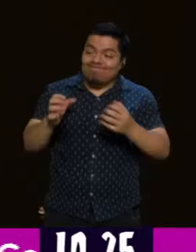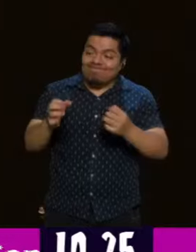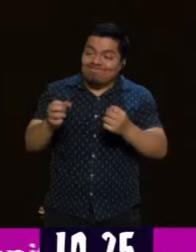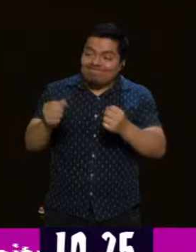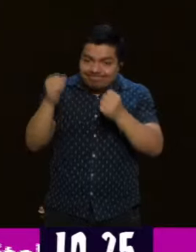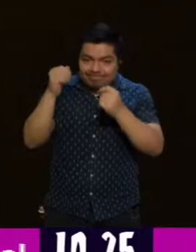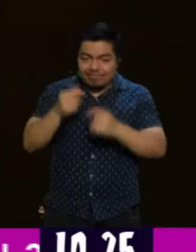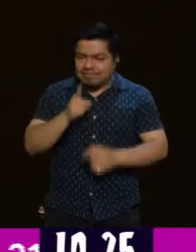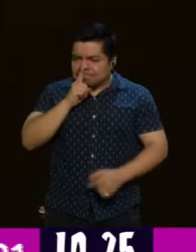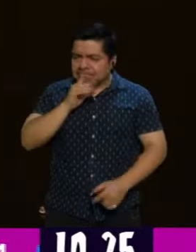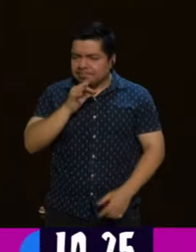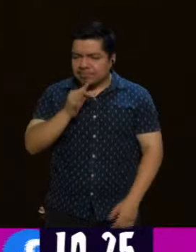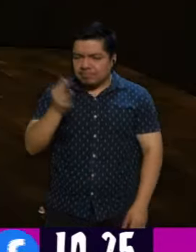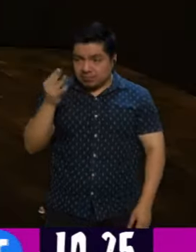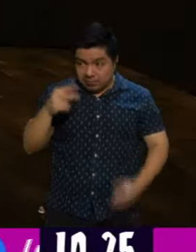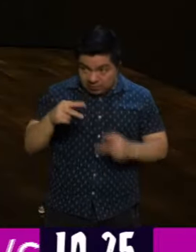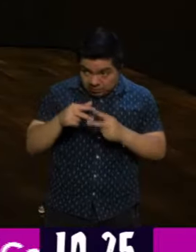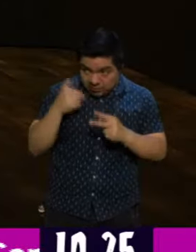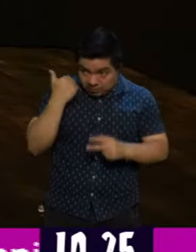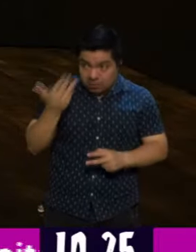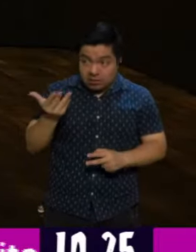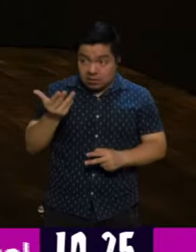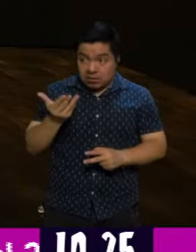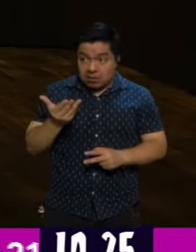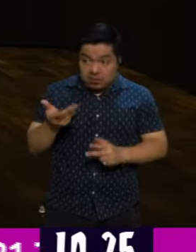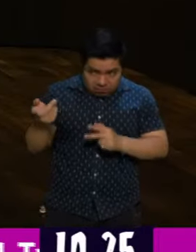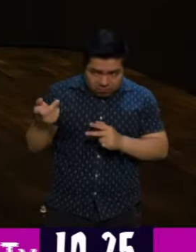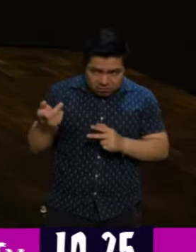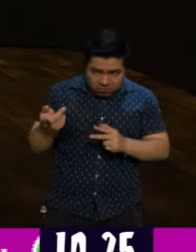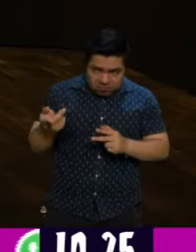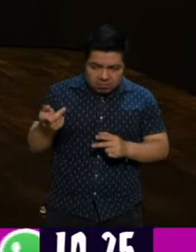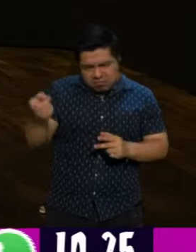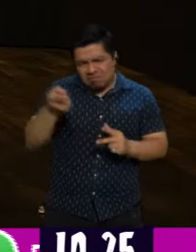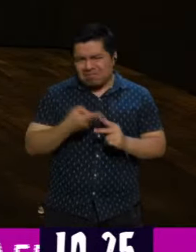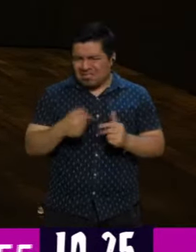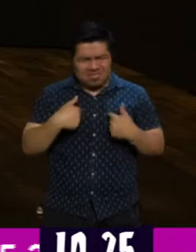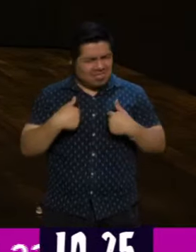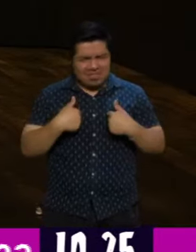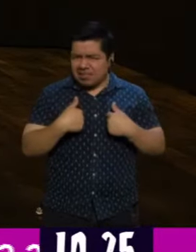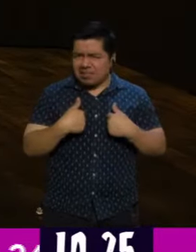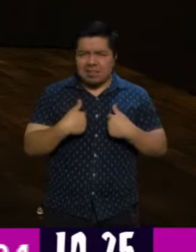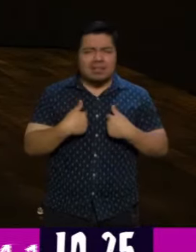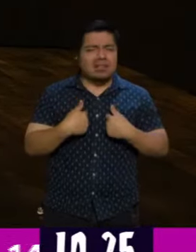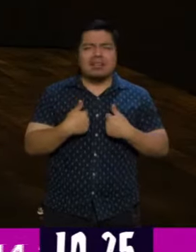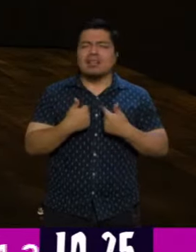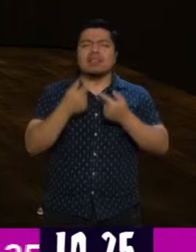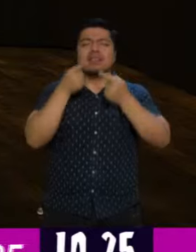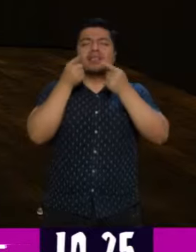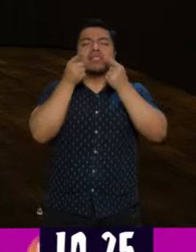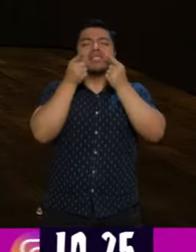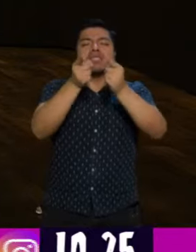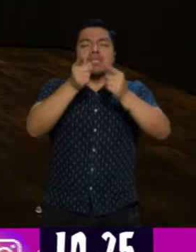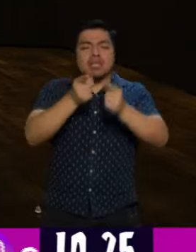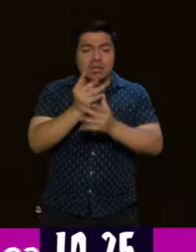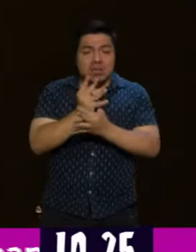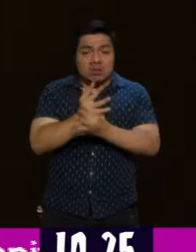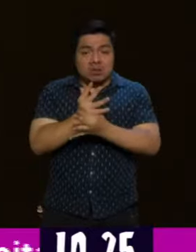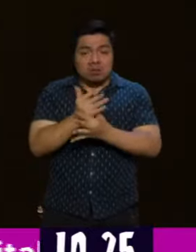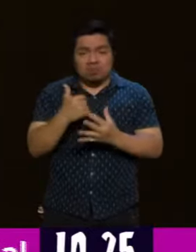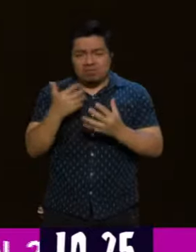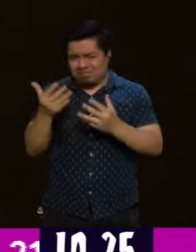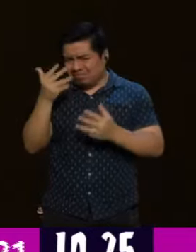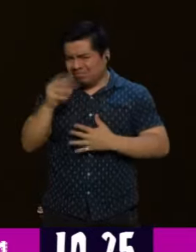¿Quieres pelear? Yo no. Tú eres el que empezaste. ¿Yo? Sí. Tú fuiste el que dijiste